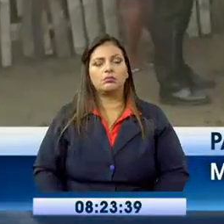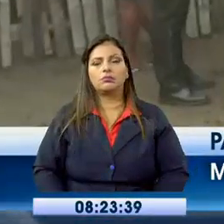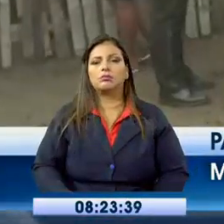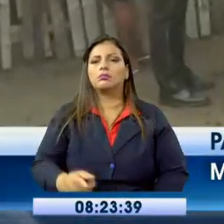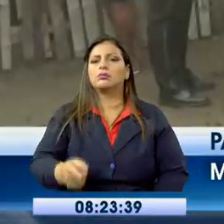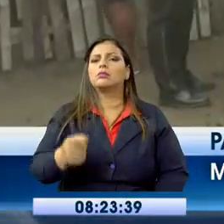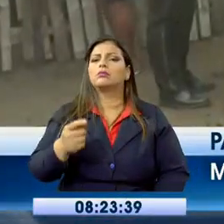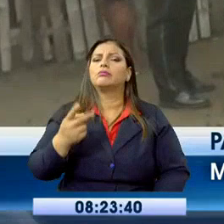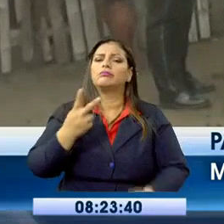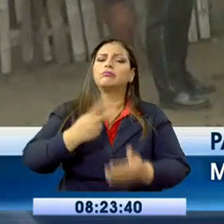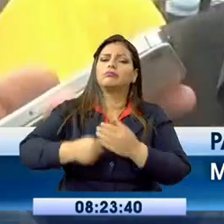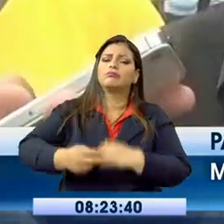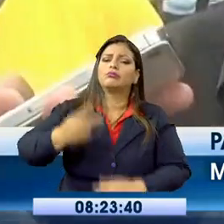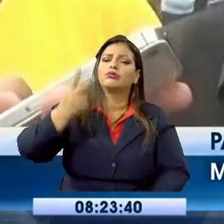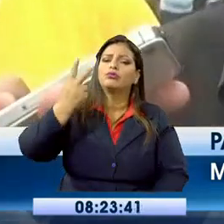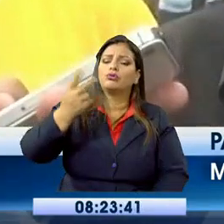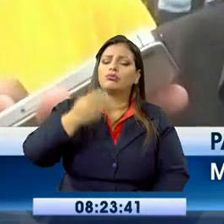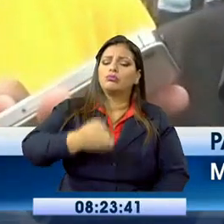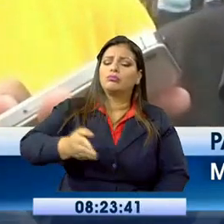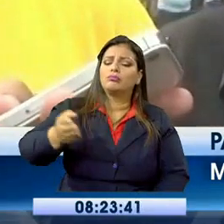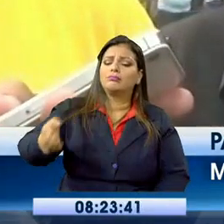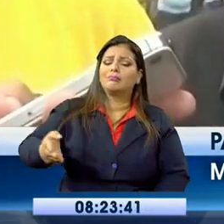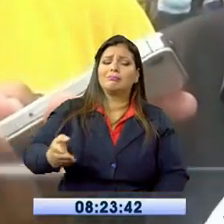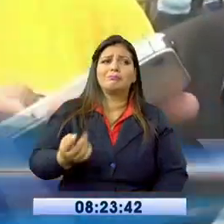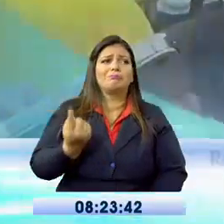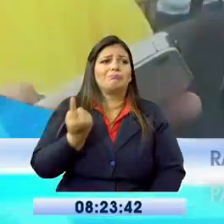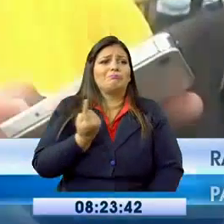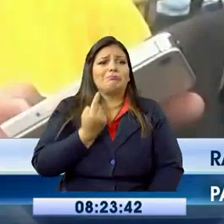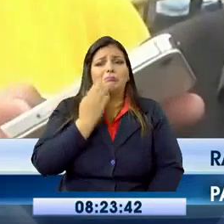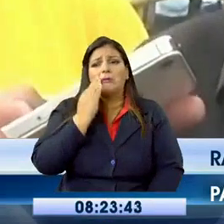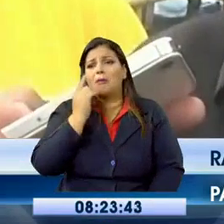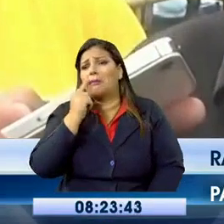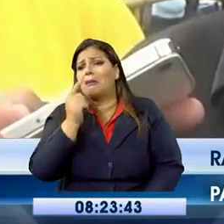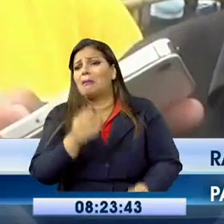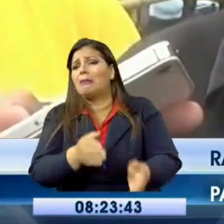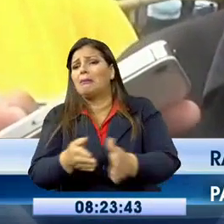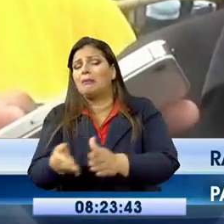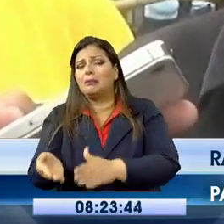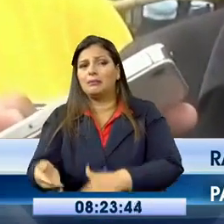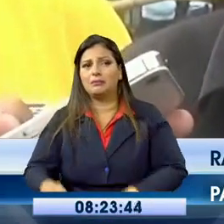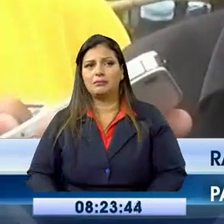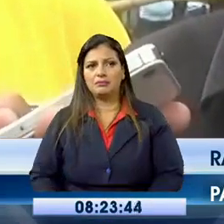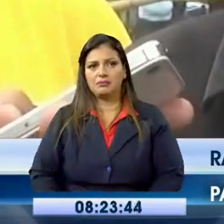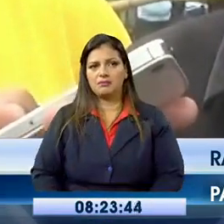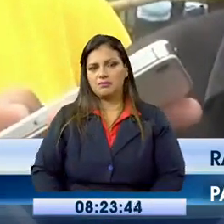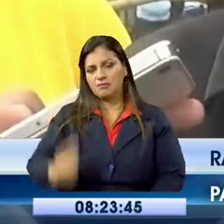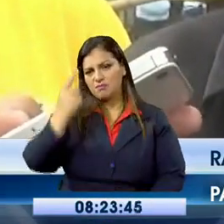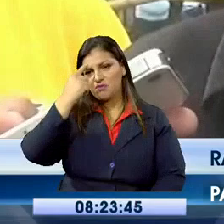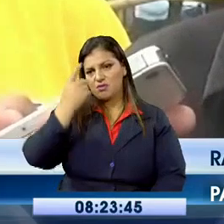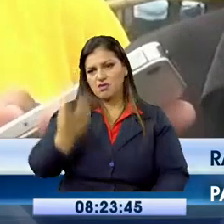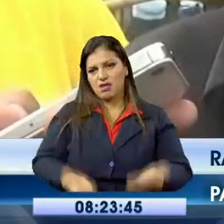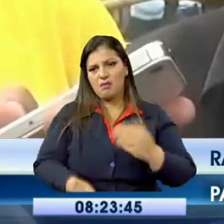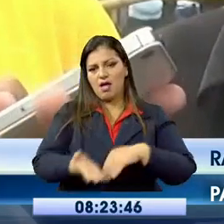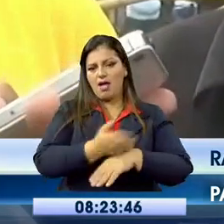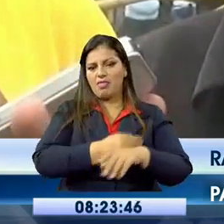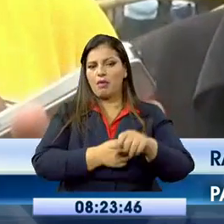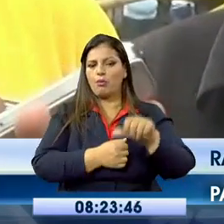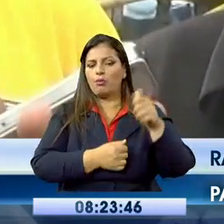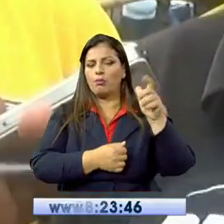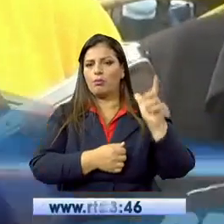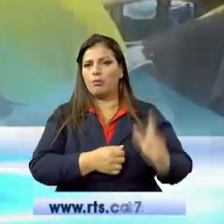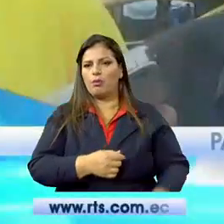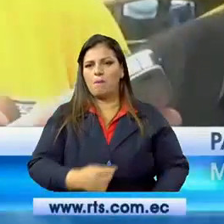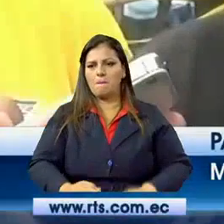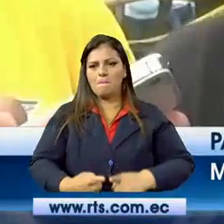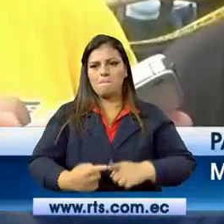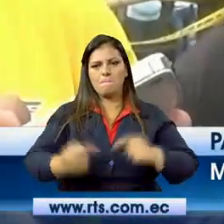edad quedaron huérfanos de padres. Yo sé que tal vez puede decir, ¿cómo le digo? Una venganza. De lo que hizo, una venganza. ¿Problema de